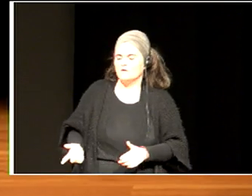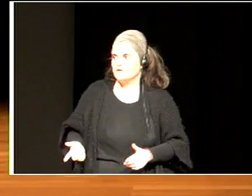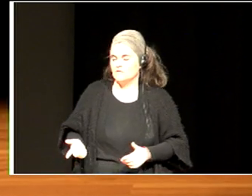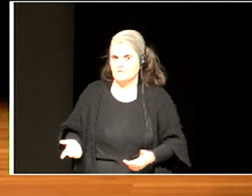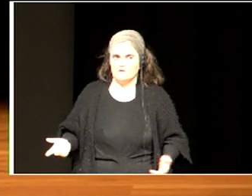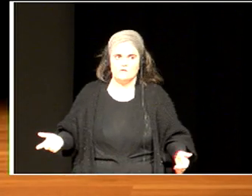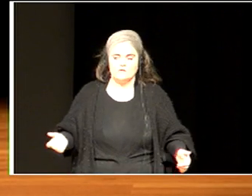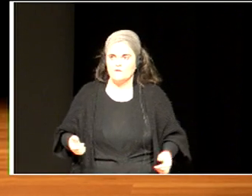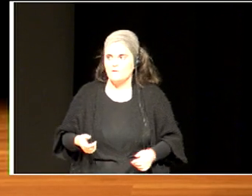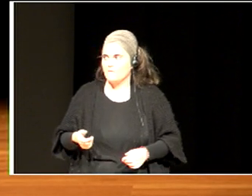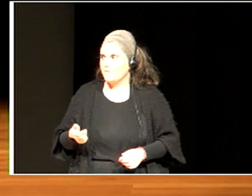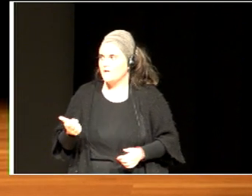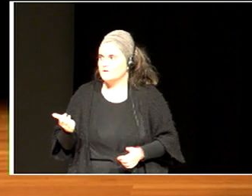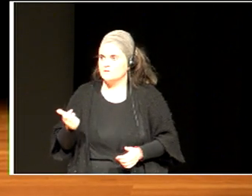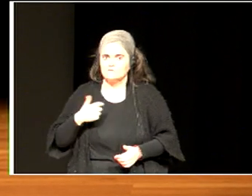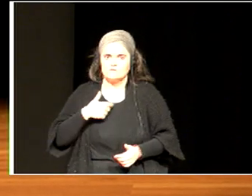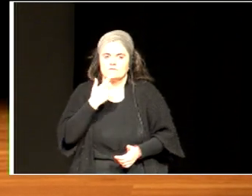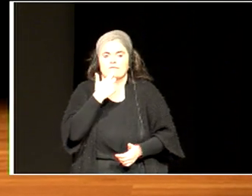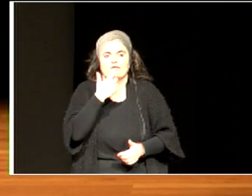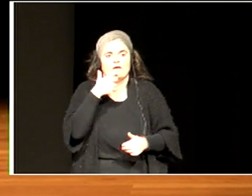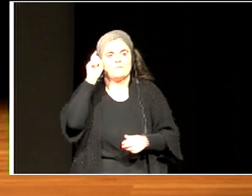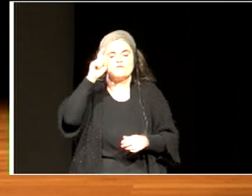germán el de plástica no lo ve